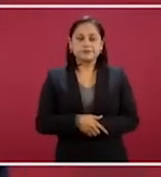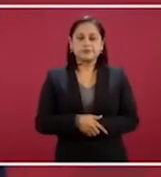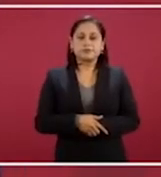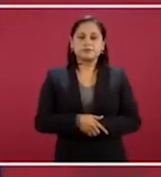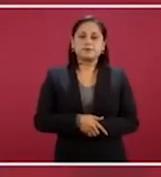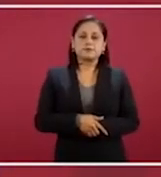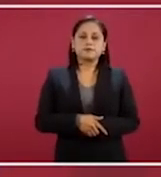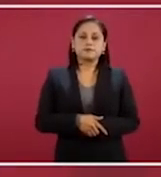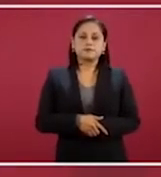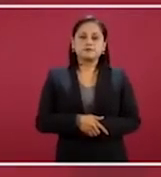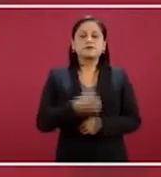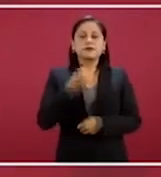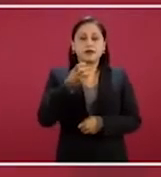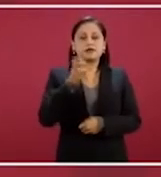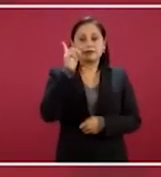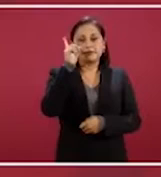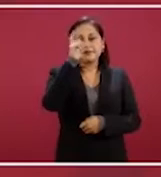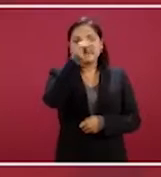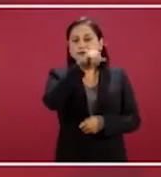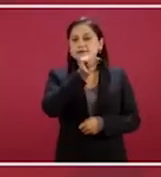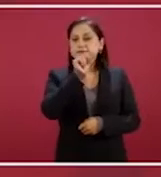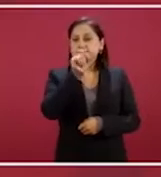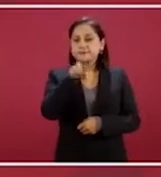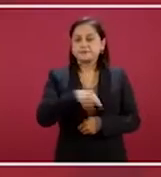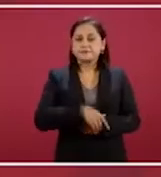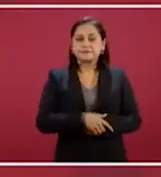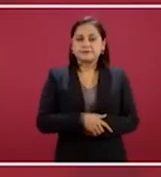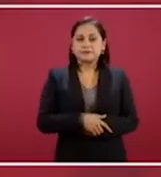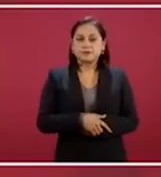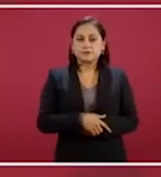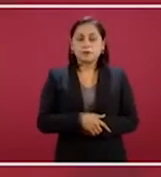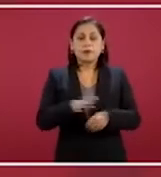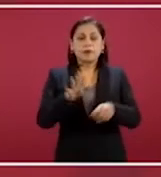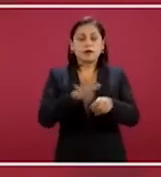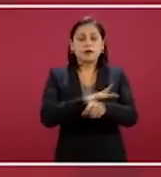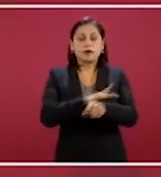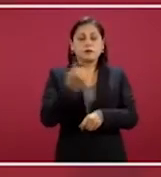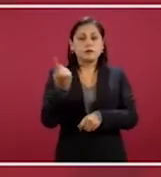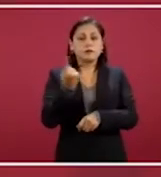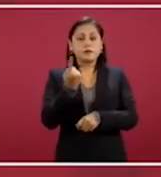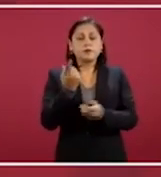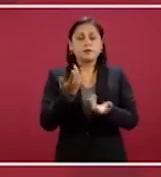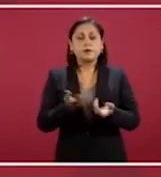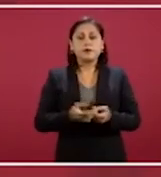también complicada por qué